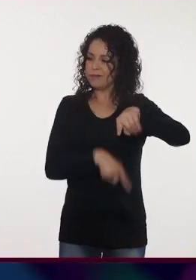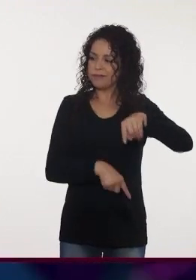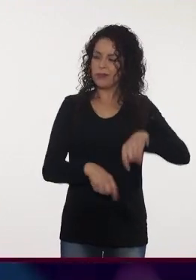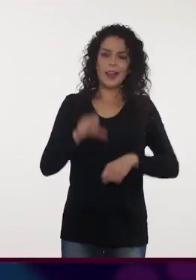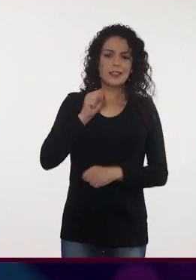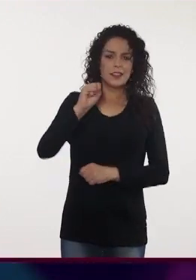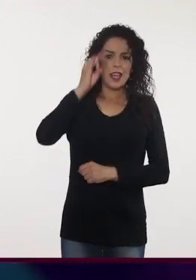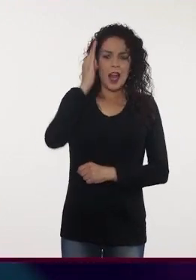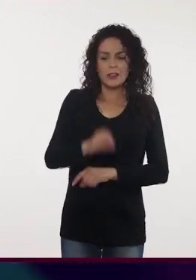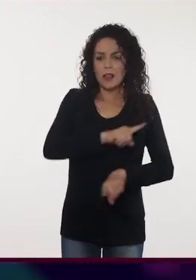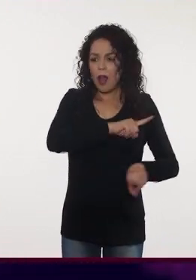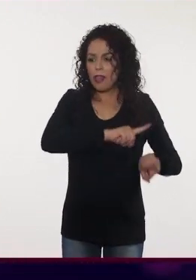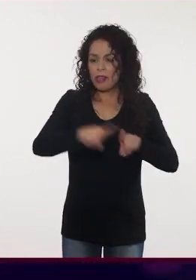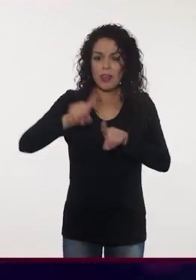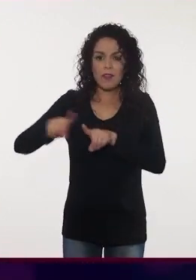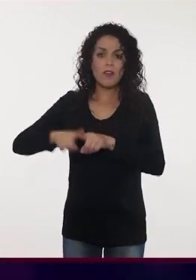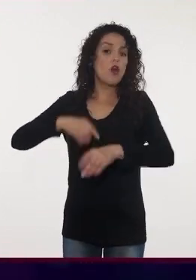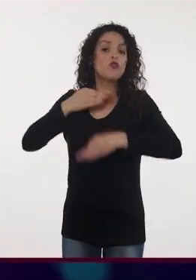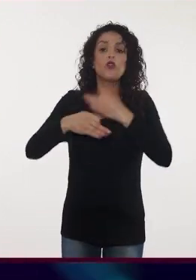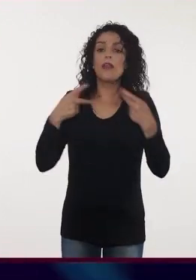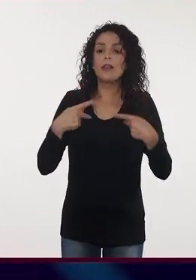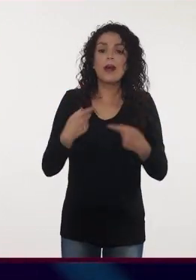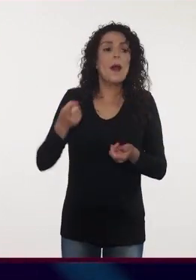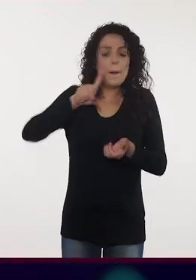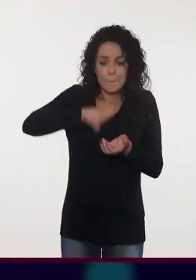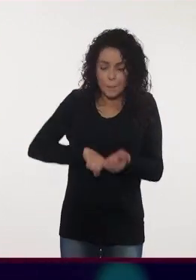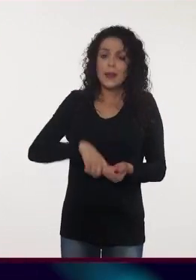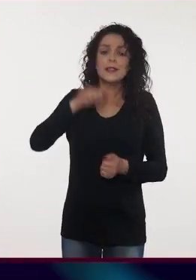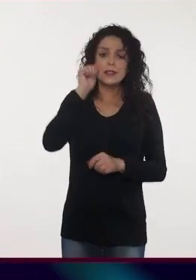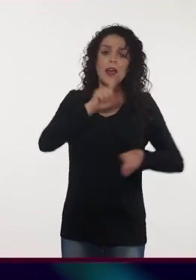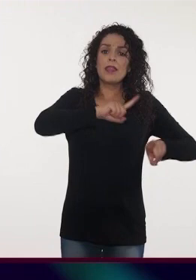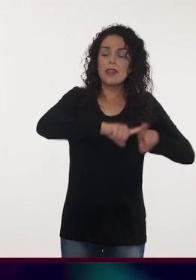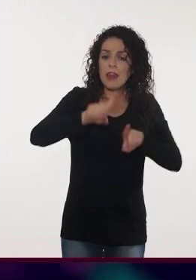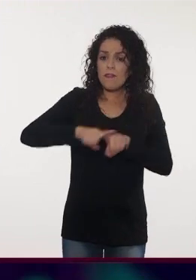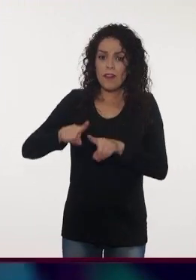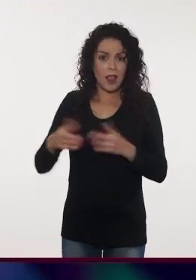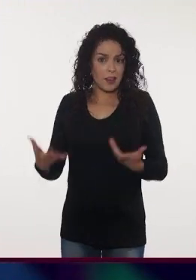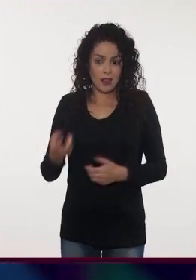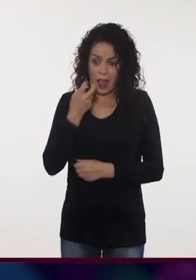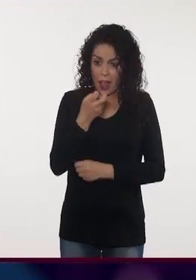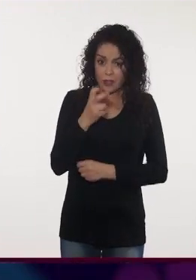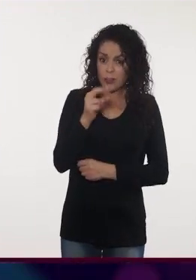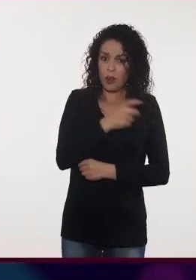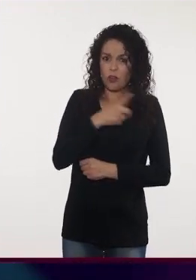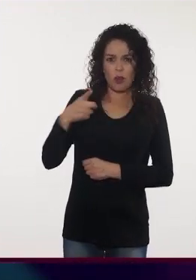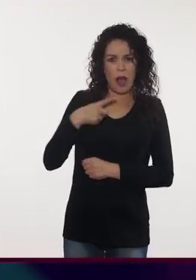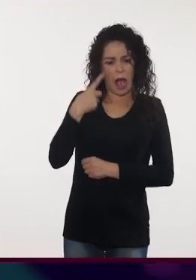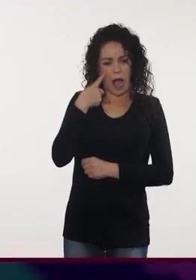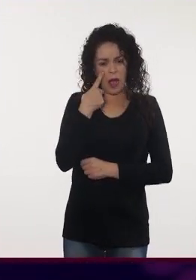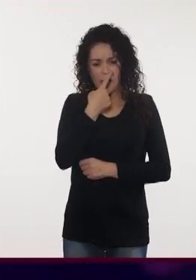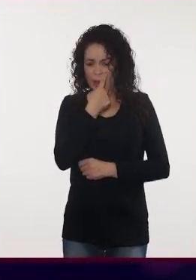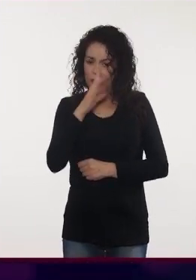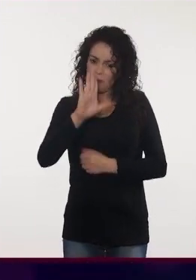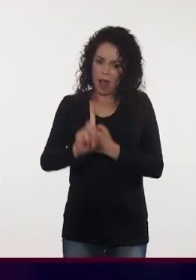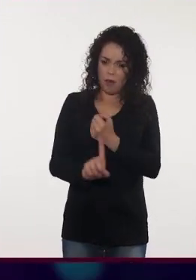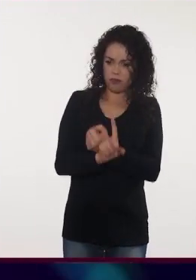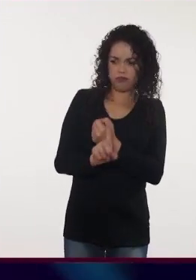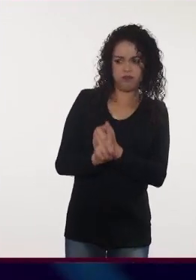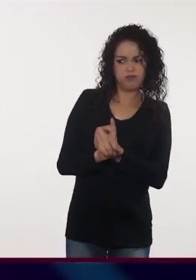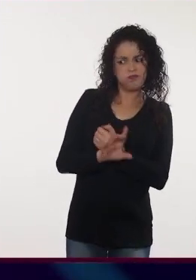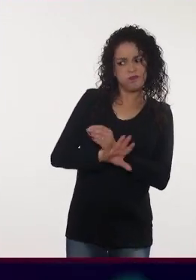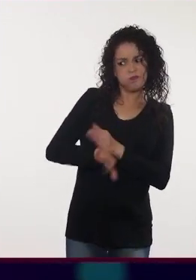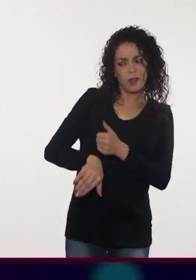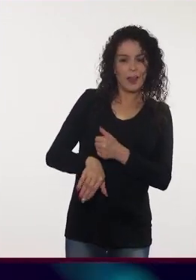diversidad. Todos somos diferentes. La diversidad no debe ser percibida como un problema, sino como